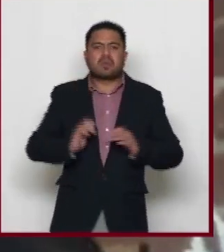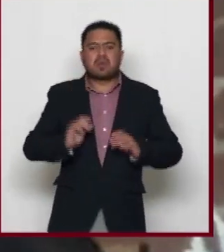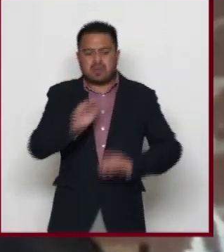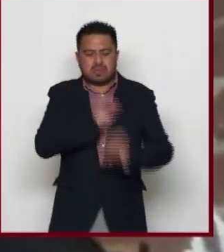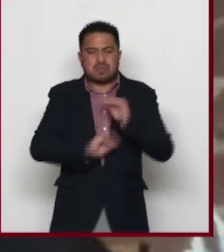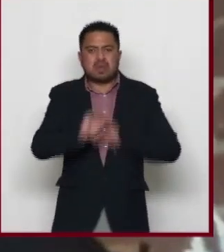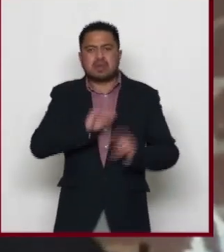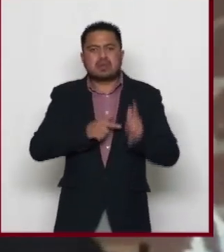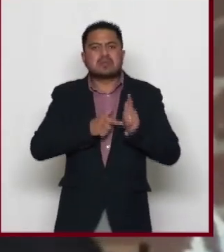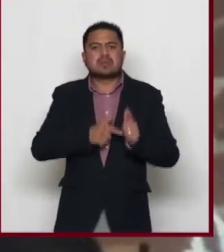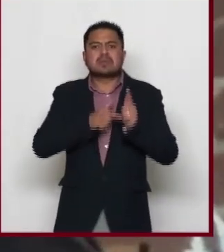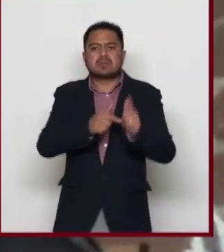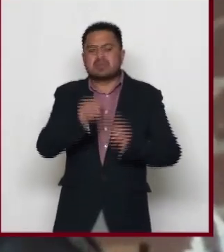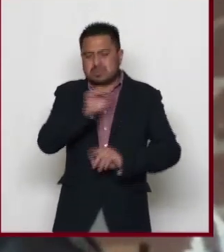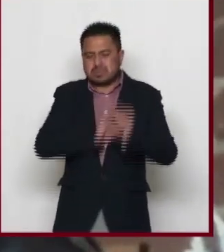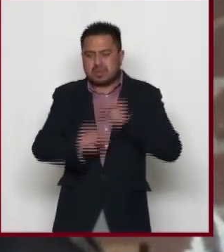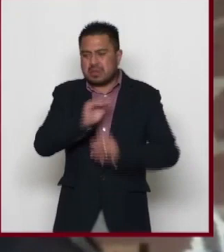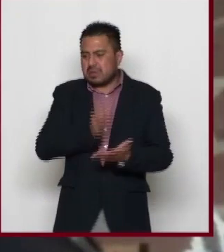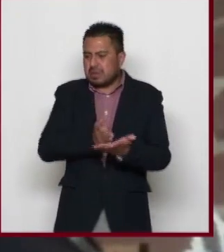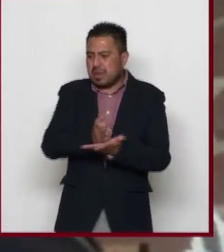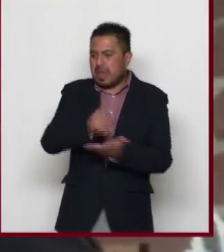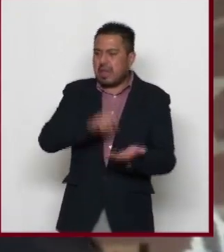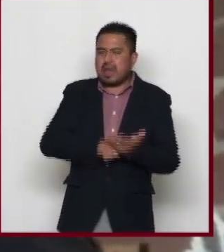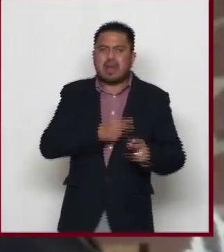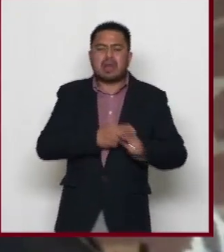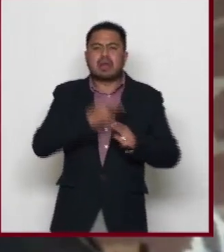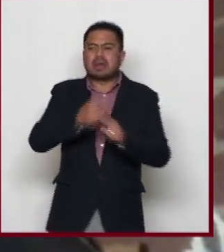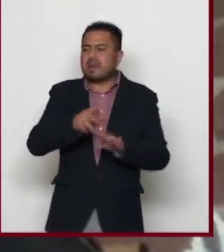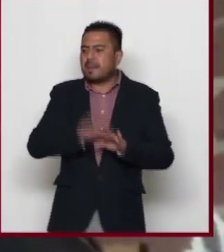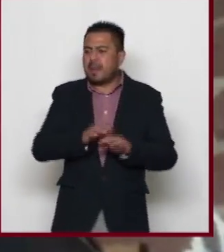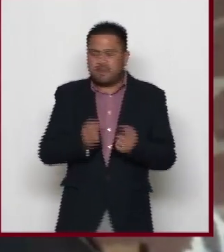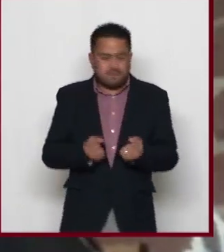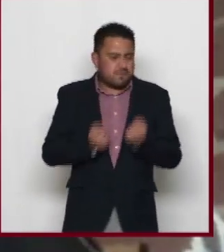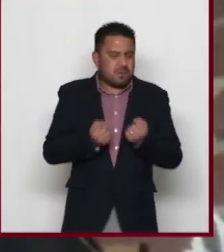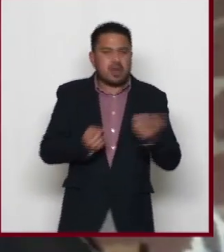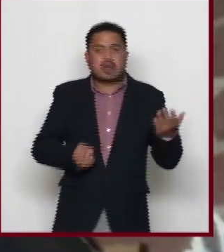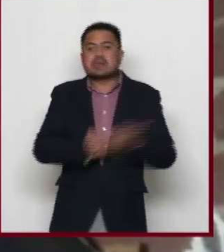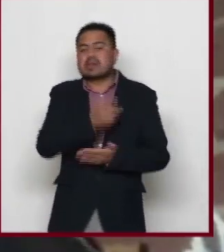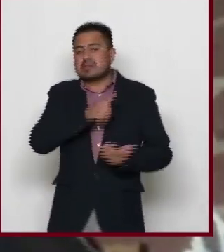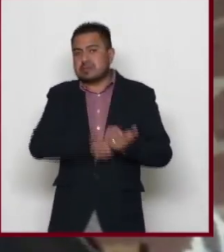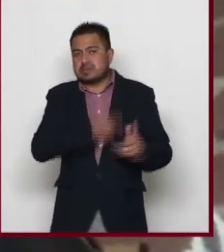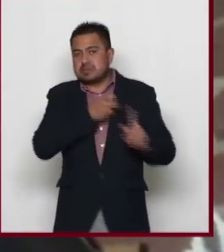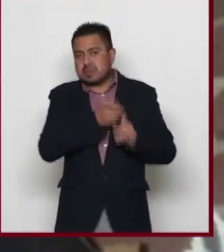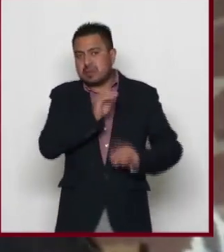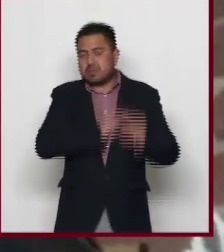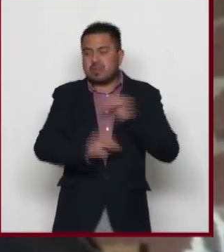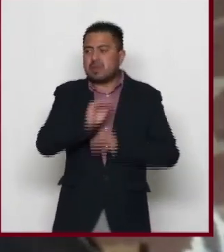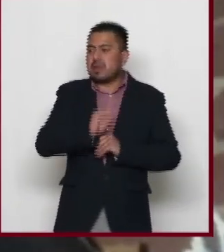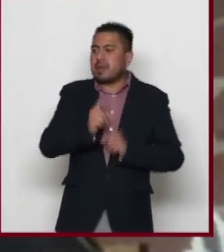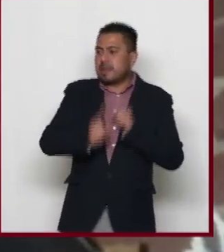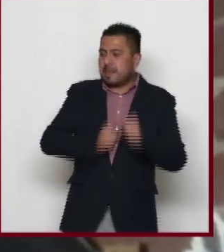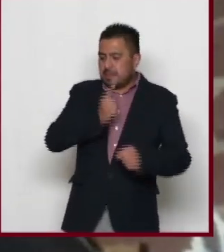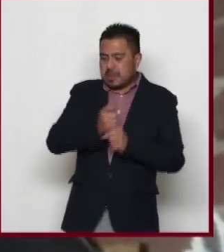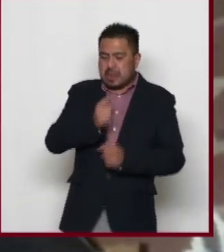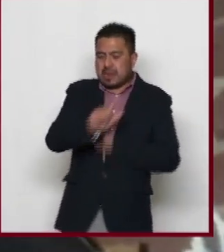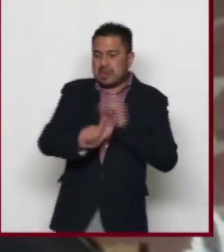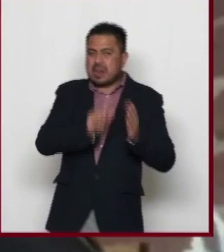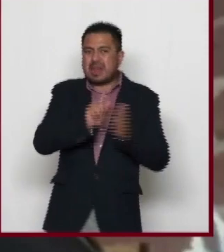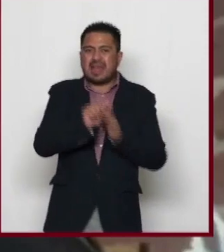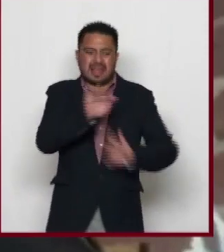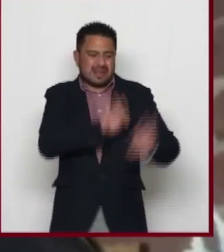anti lo que uno pueda imaginarse. Un cuerpo que está en movimiento va a seguir en movimiento rectilíneo y uniforme hasta que una fuerza lo